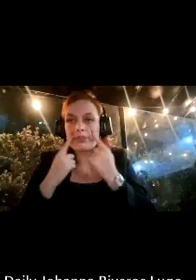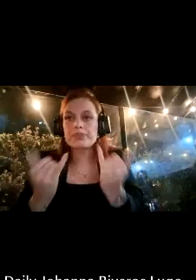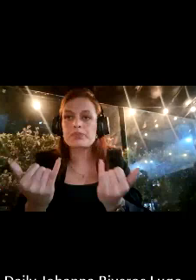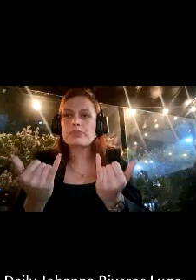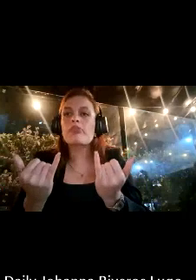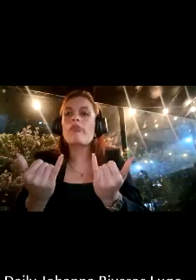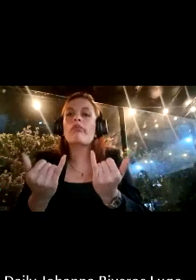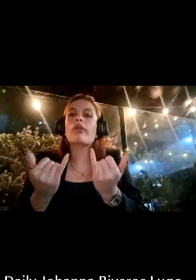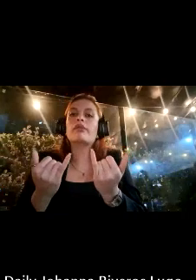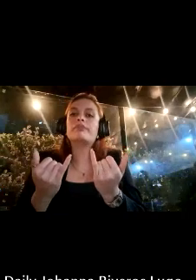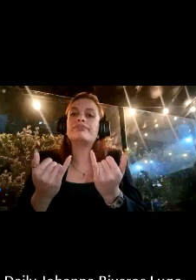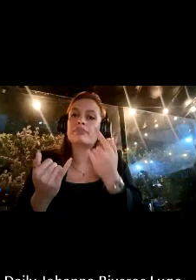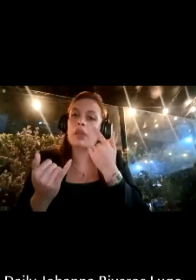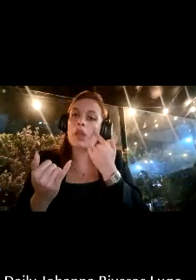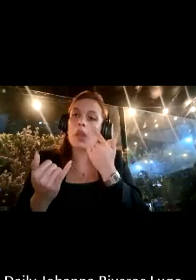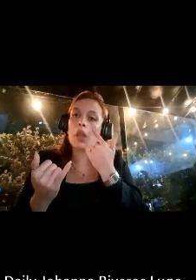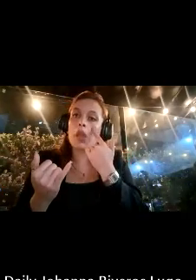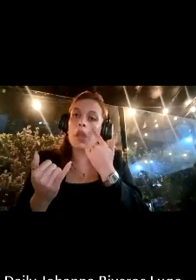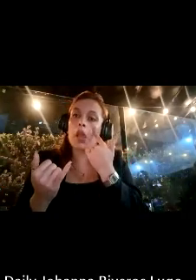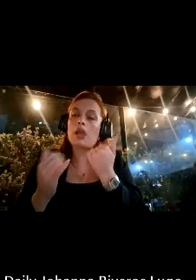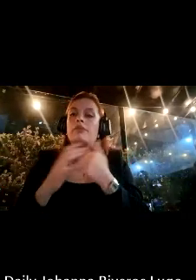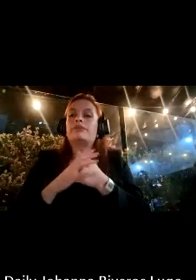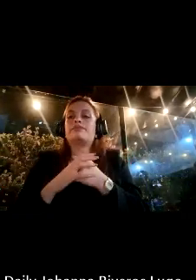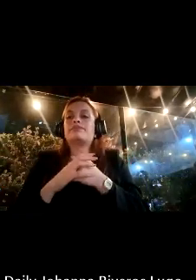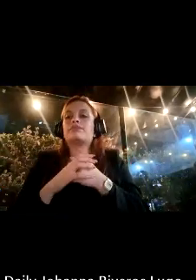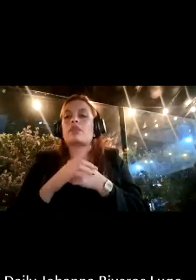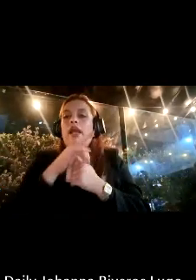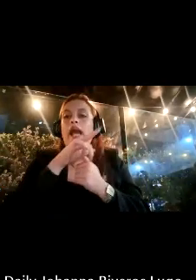con nuestra presentación